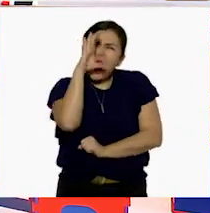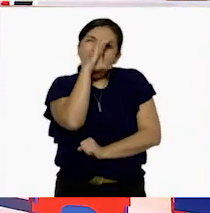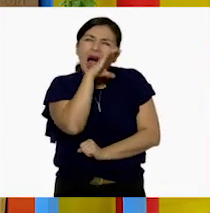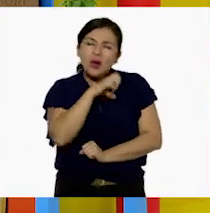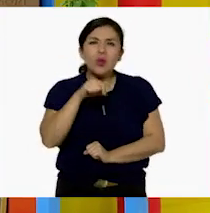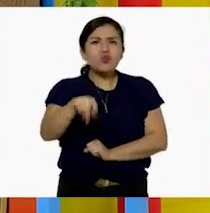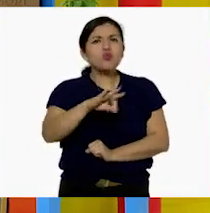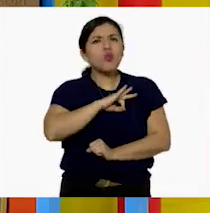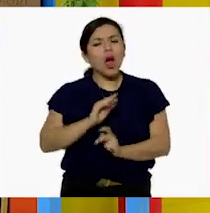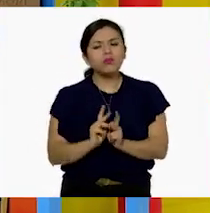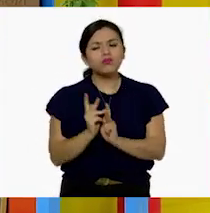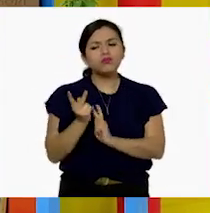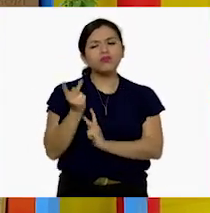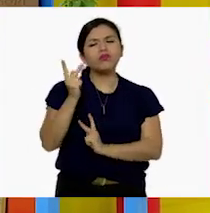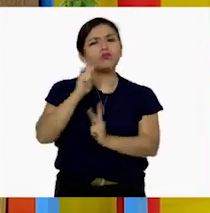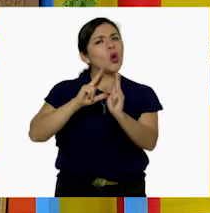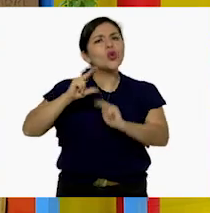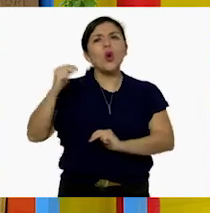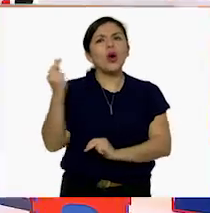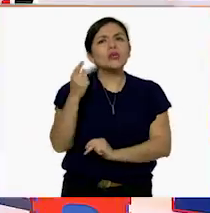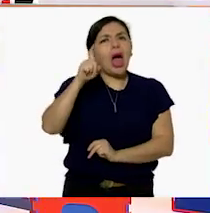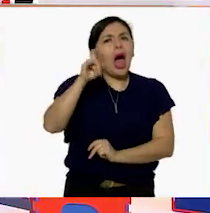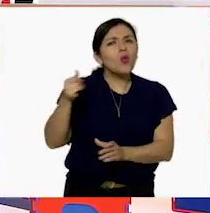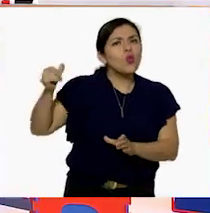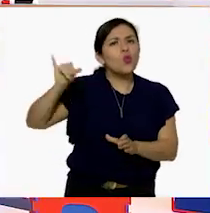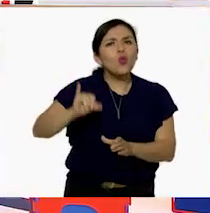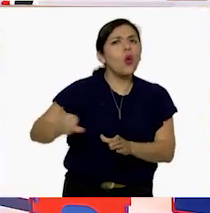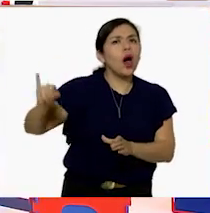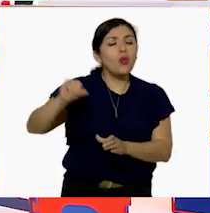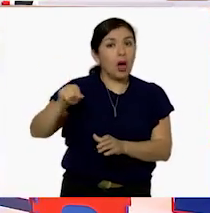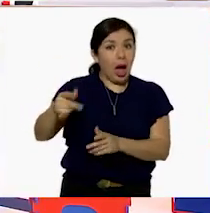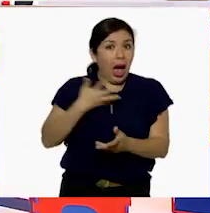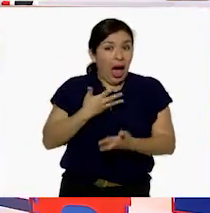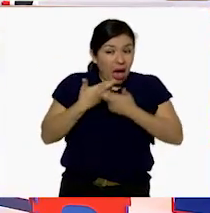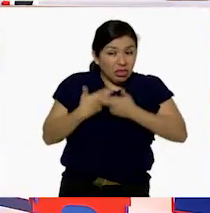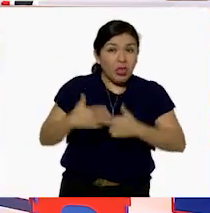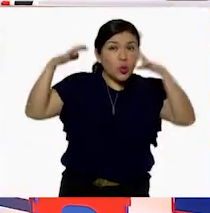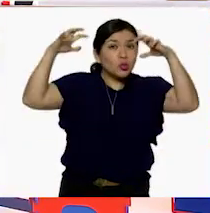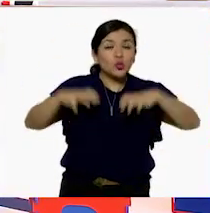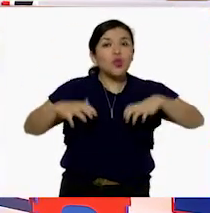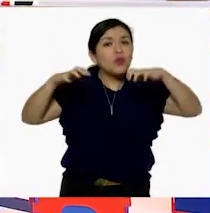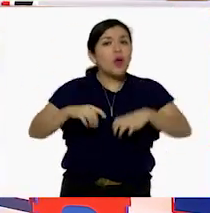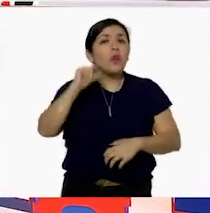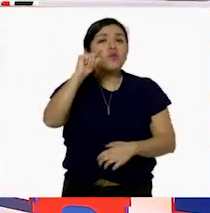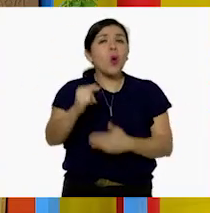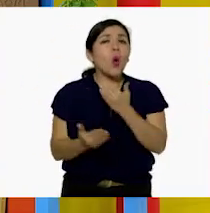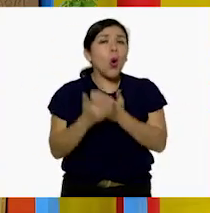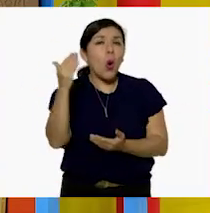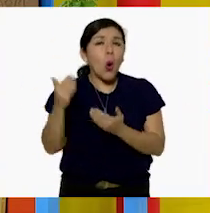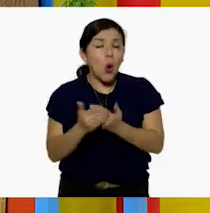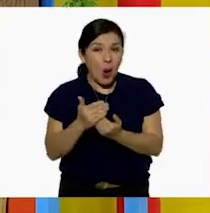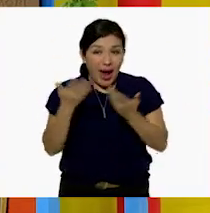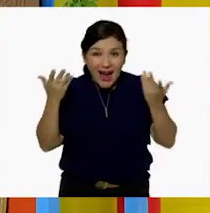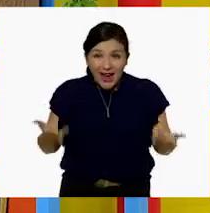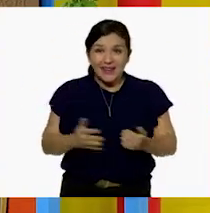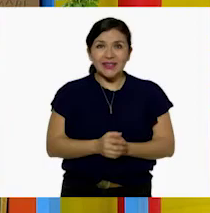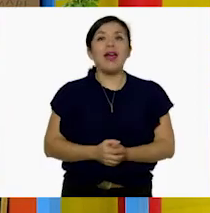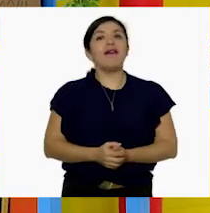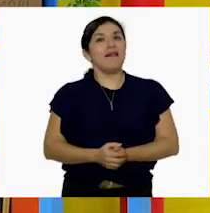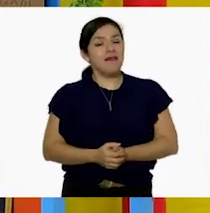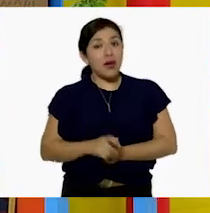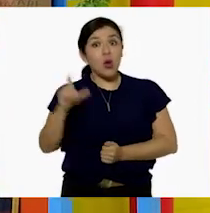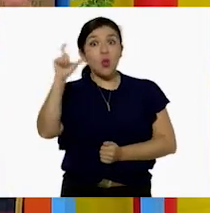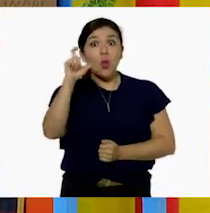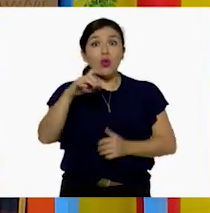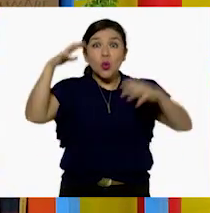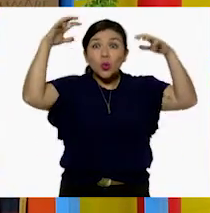logran mantenerse sin tanta agua, porque en estos lugares no se llueve con tanta frecuencia como en otras zonas. Claro, entonces en el momento en el que